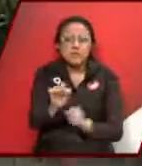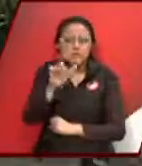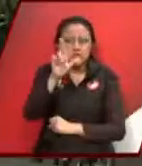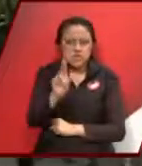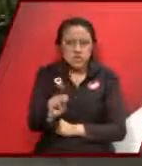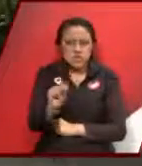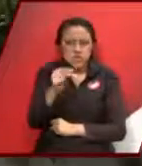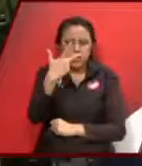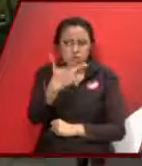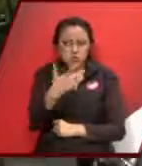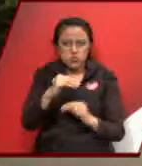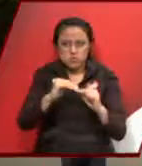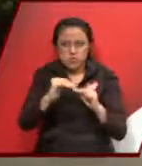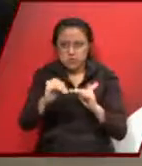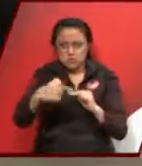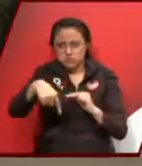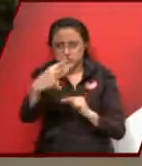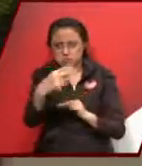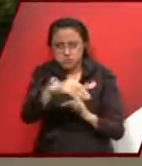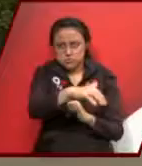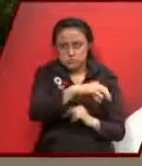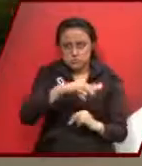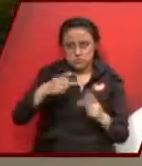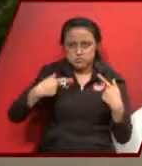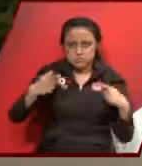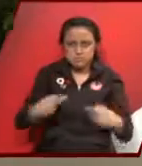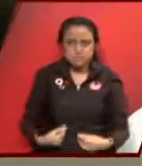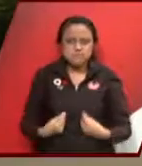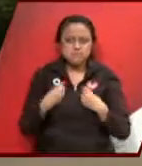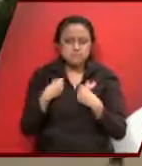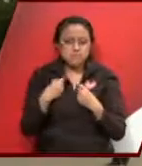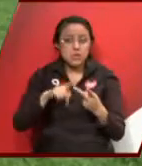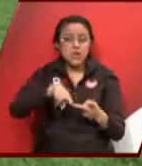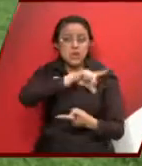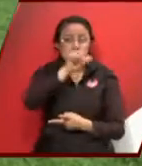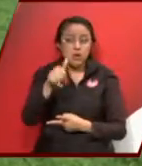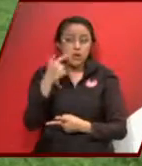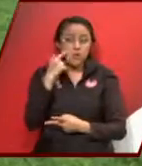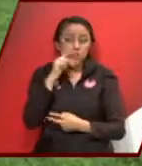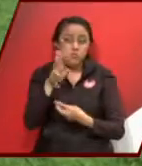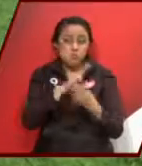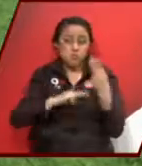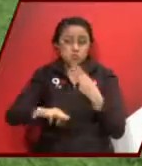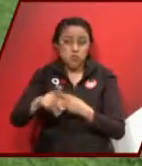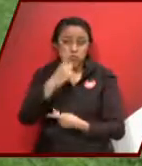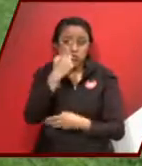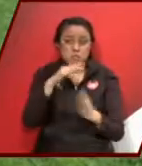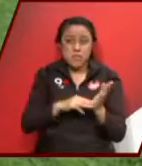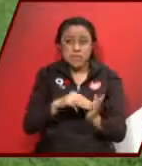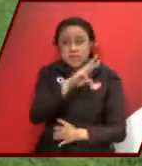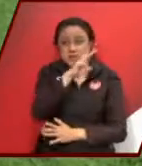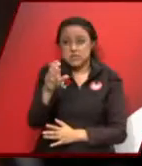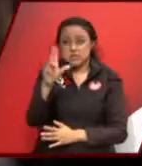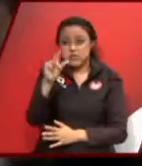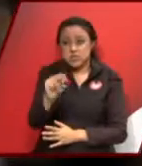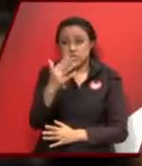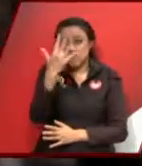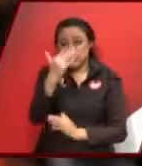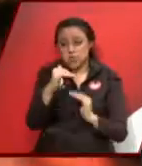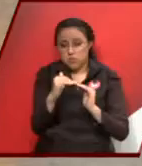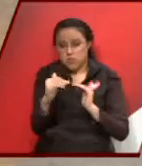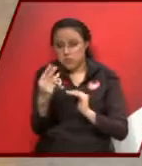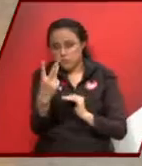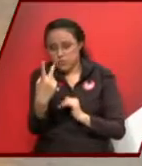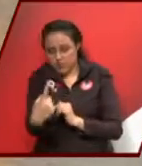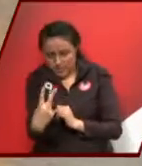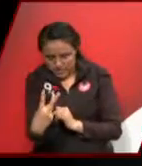1.978 metros cúbicos al año por habitante, mientras que el promedio global es de 1.385 metros